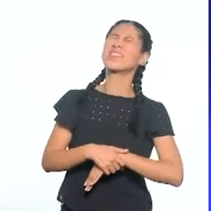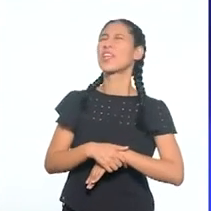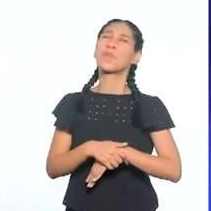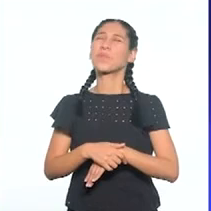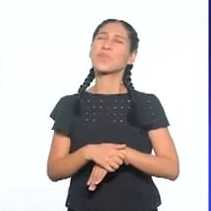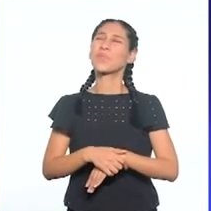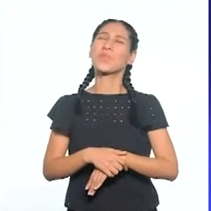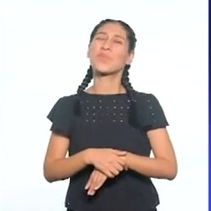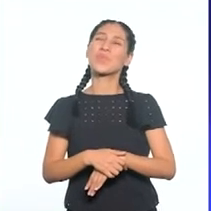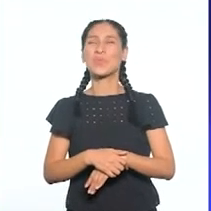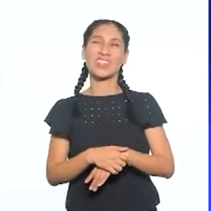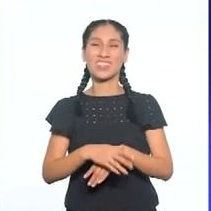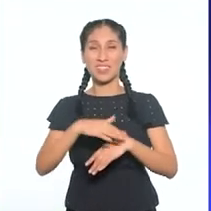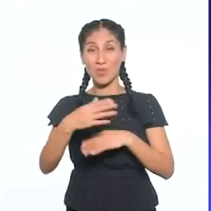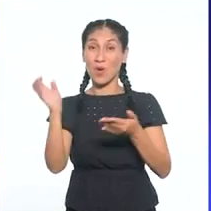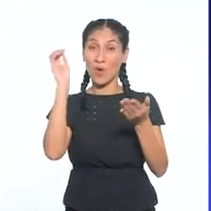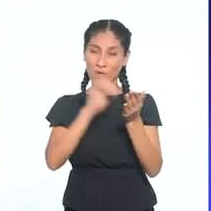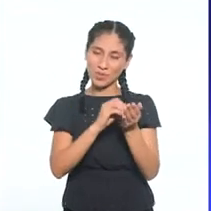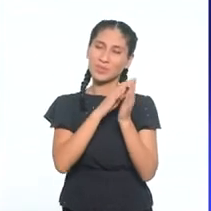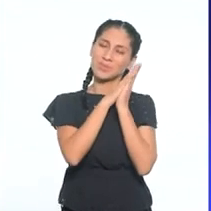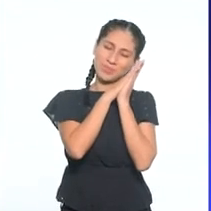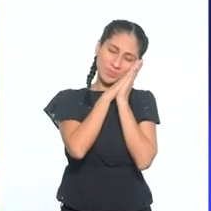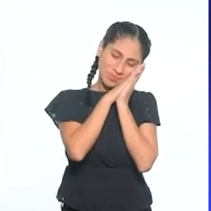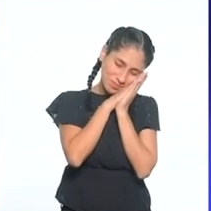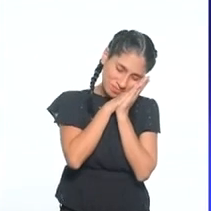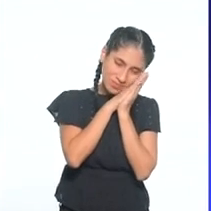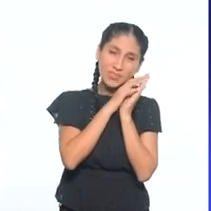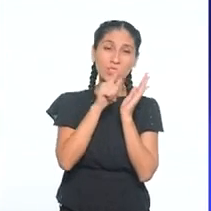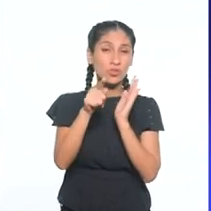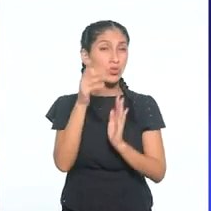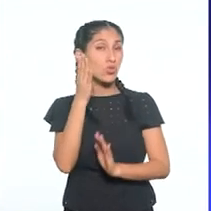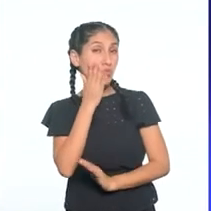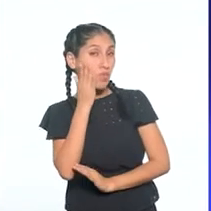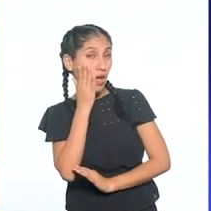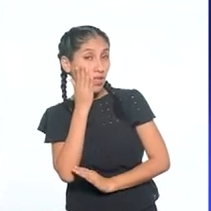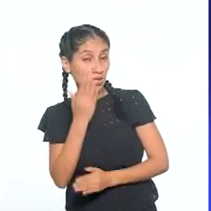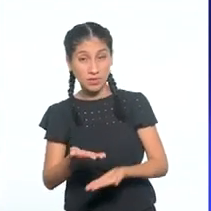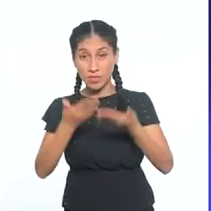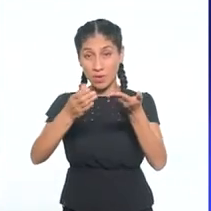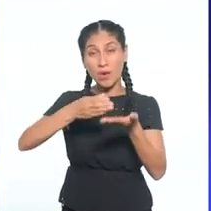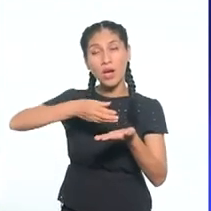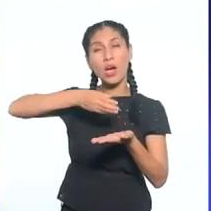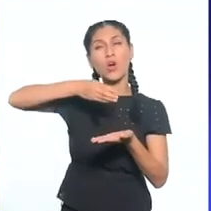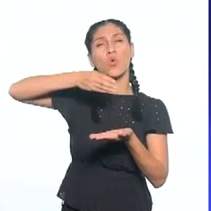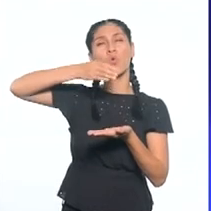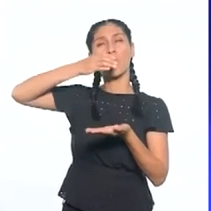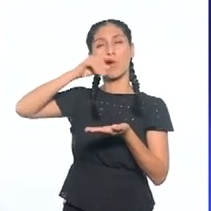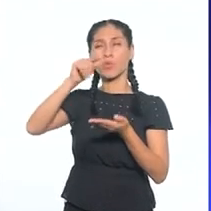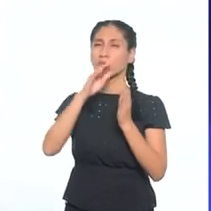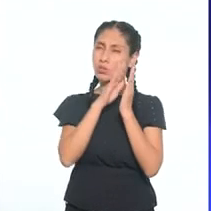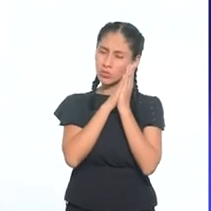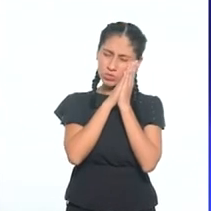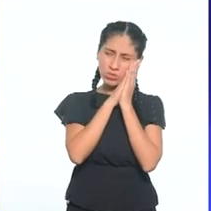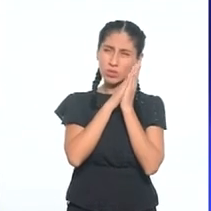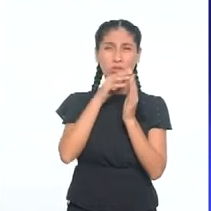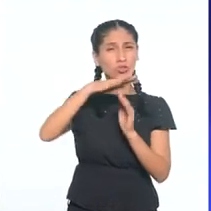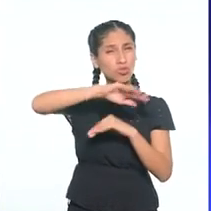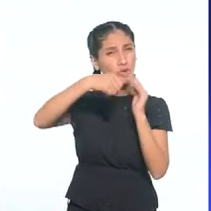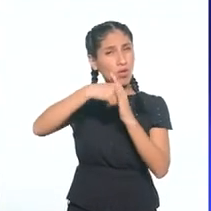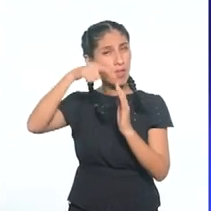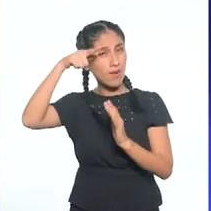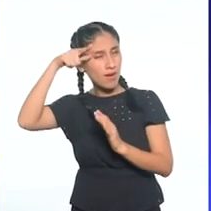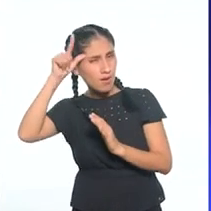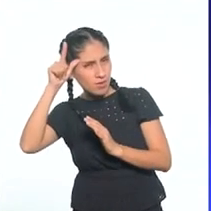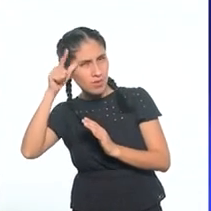con hambre y comías para volver a dormir te y tu madre te daba agua porque ya te habías acabado la